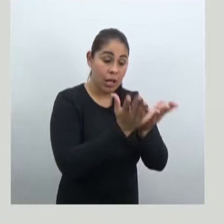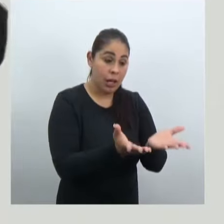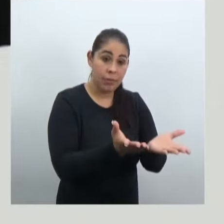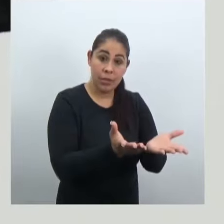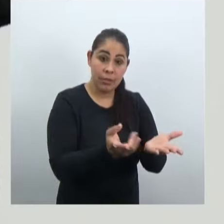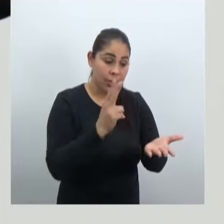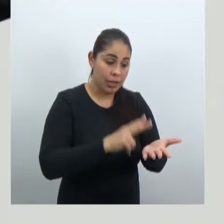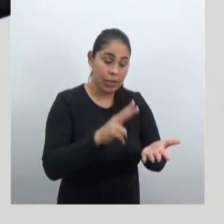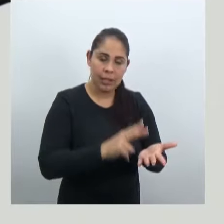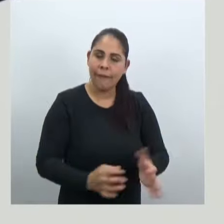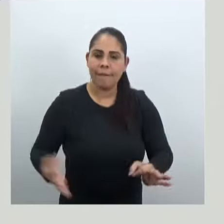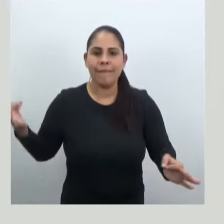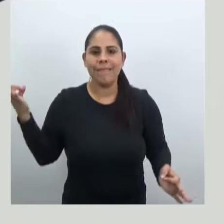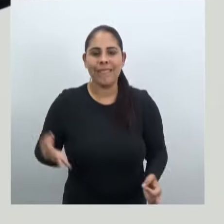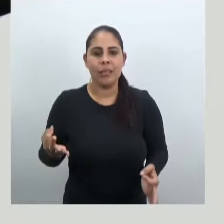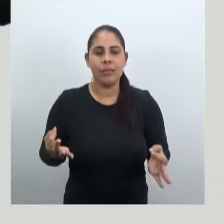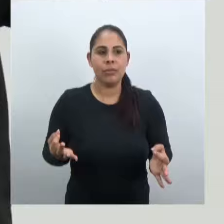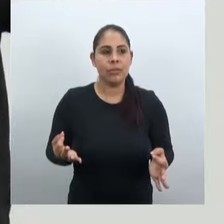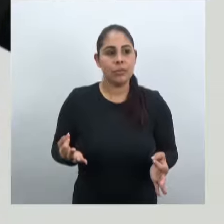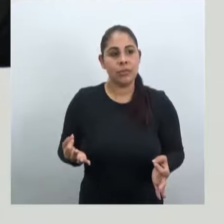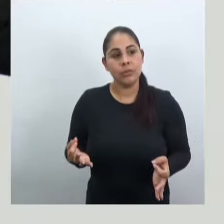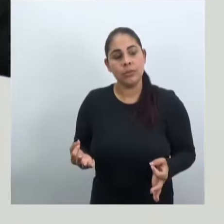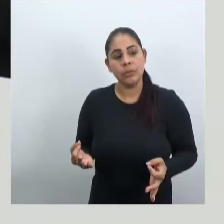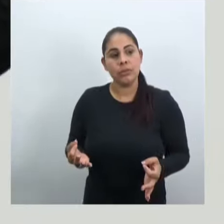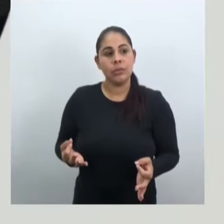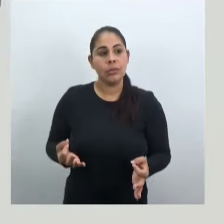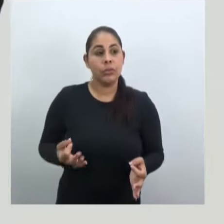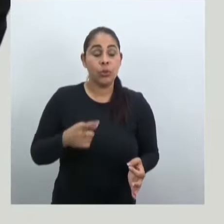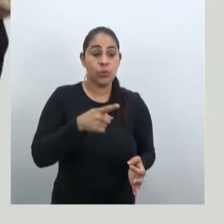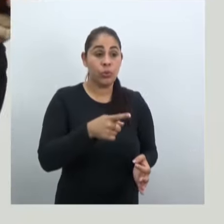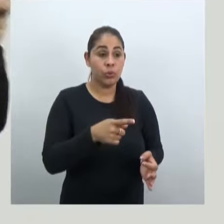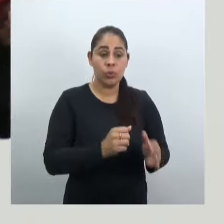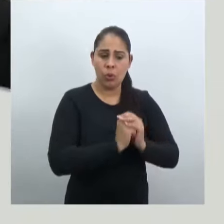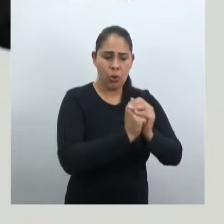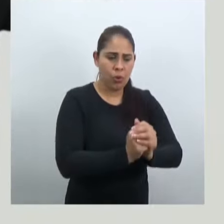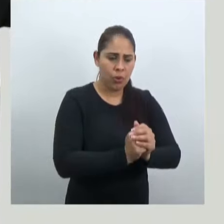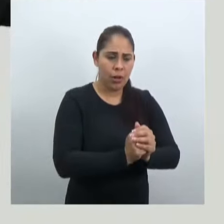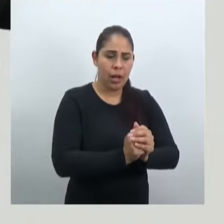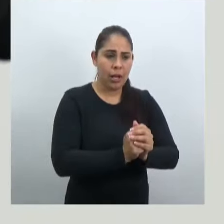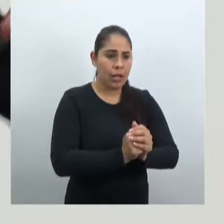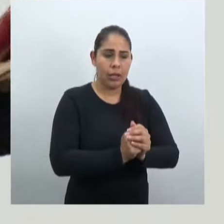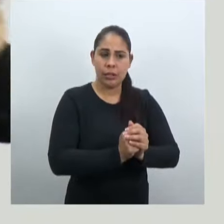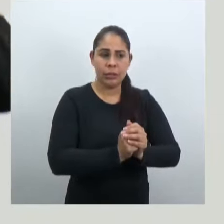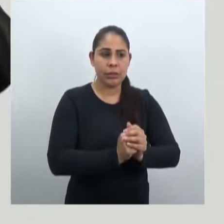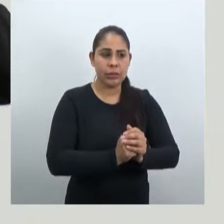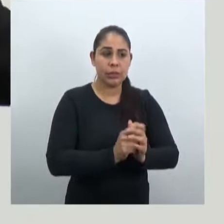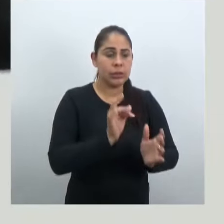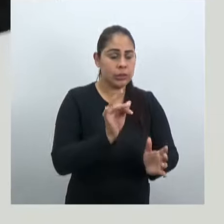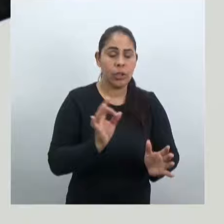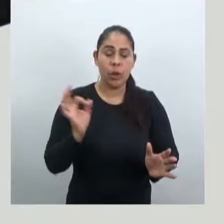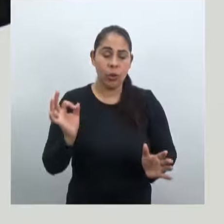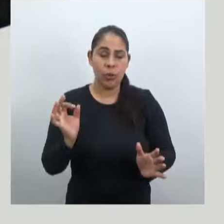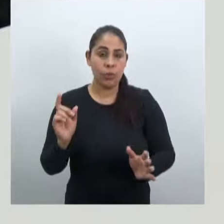nunca. Nunca dejes de leer la Biblia. Puedes orar o no, lee la Biblia. ¿Cómo? En